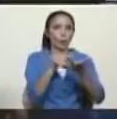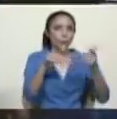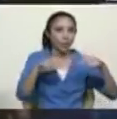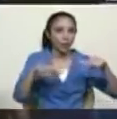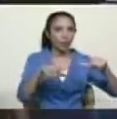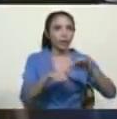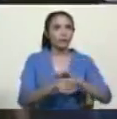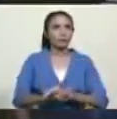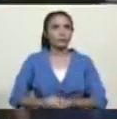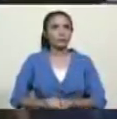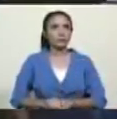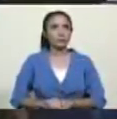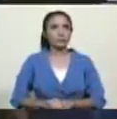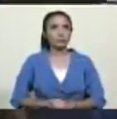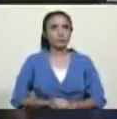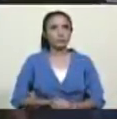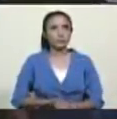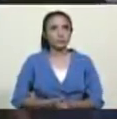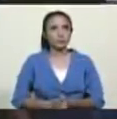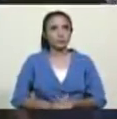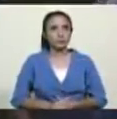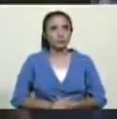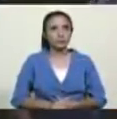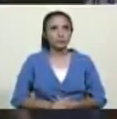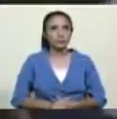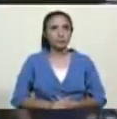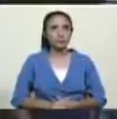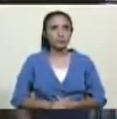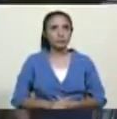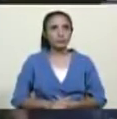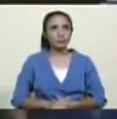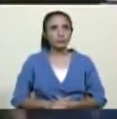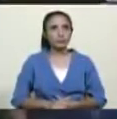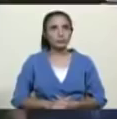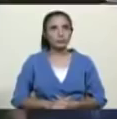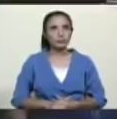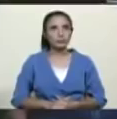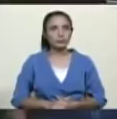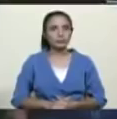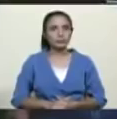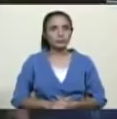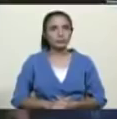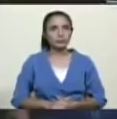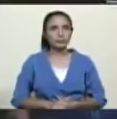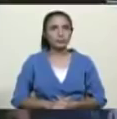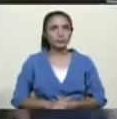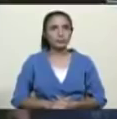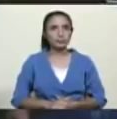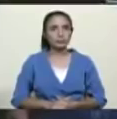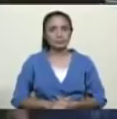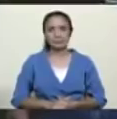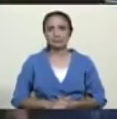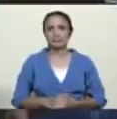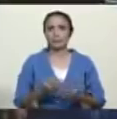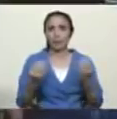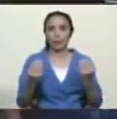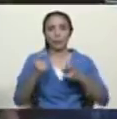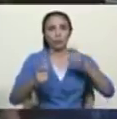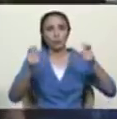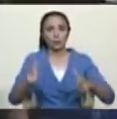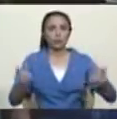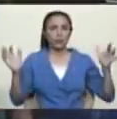la avenida donde fuimos? A la Circunvalación. Por Dios, qué gentío había ahí,